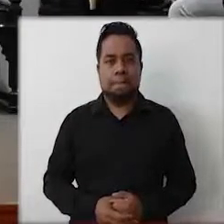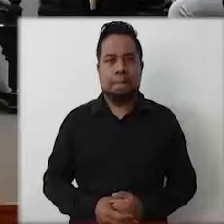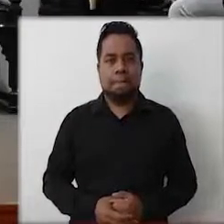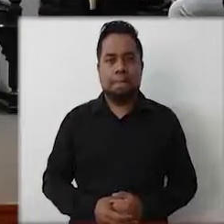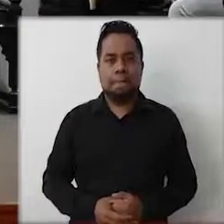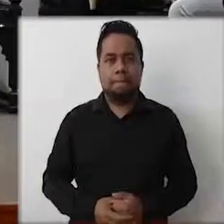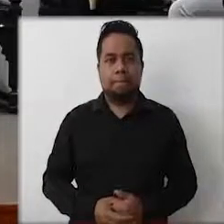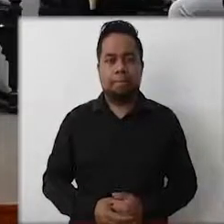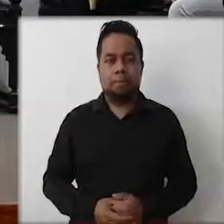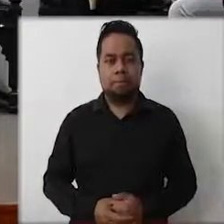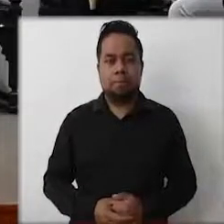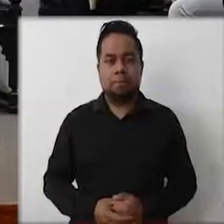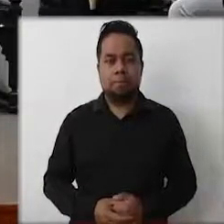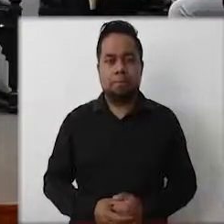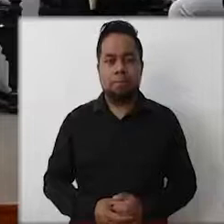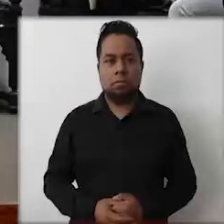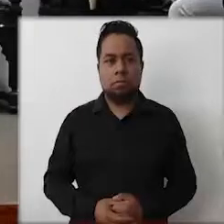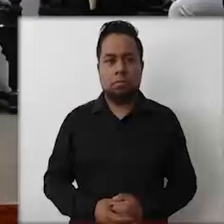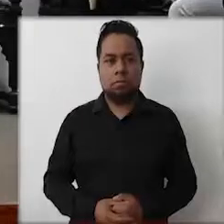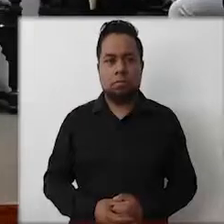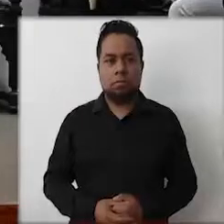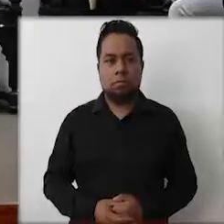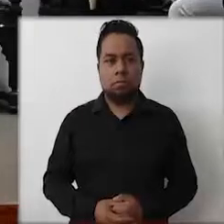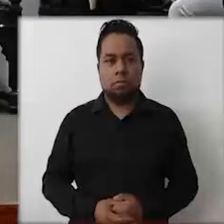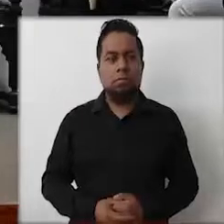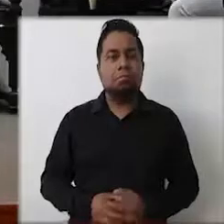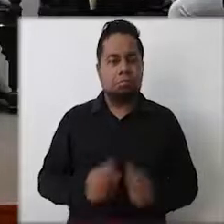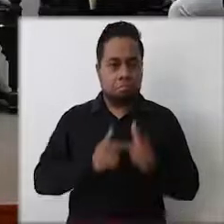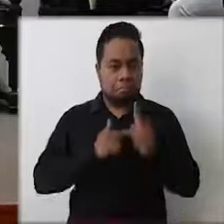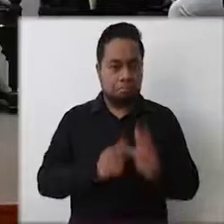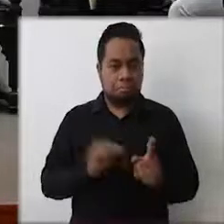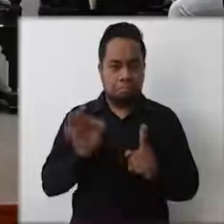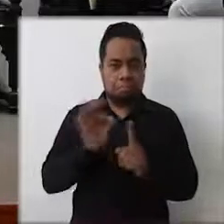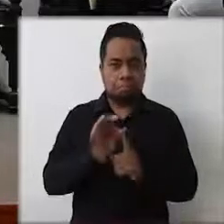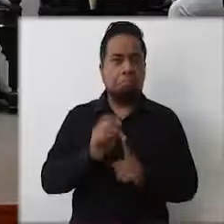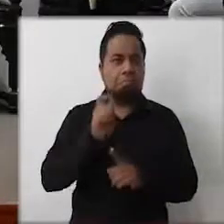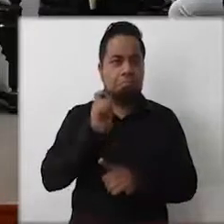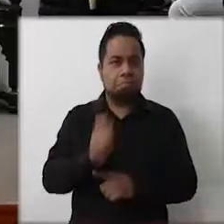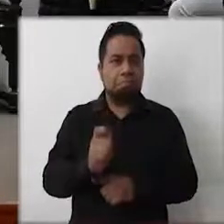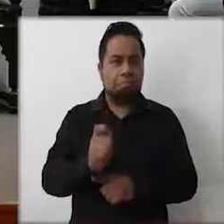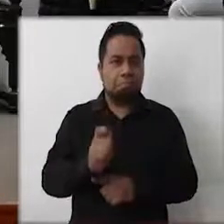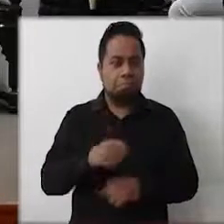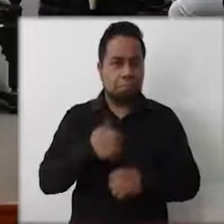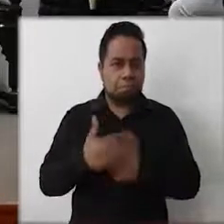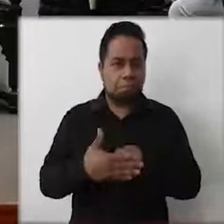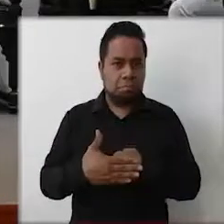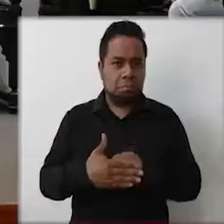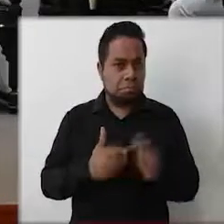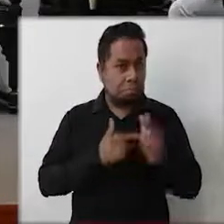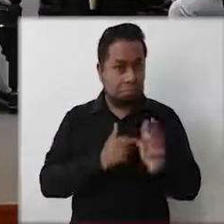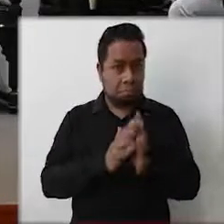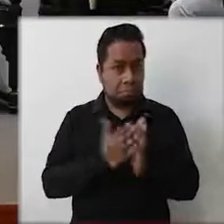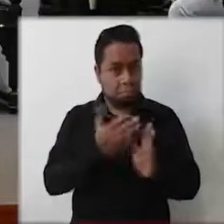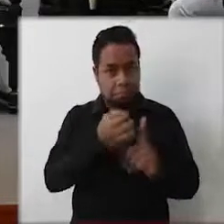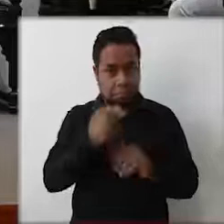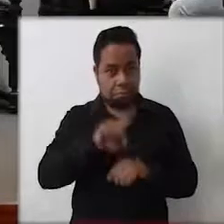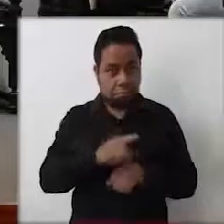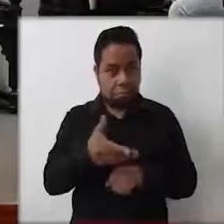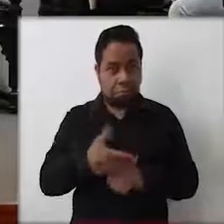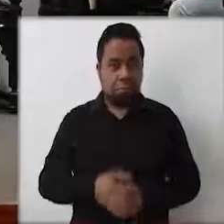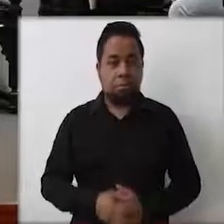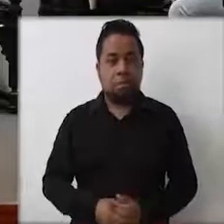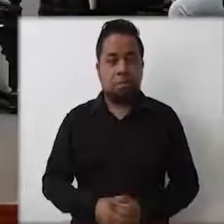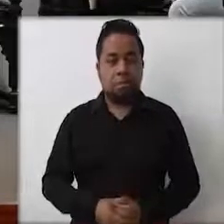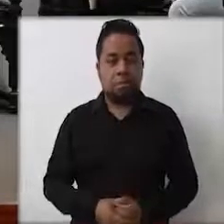3/2022, de fecha 15 de febrero de 2022, emitido por la Comisión de Mercados y Comercio en Vía Pública, por el que